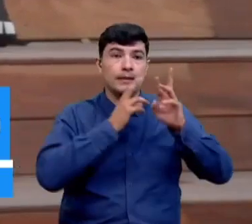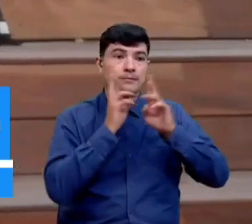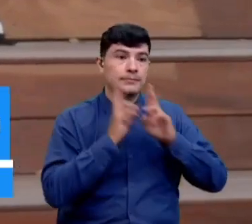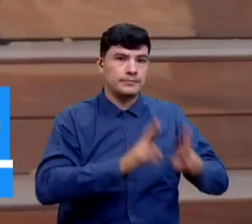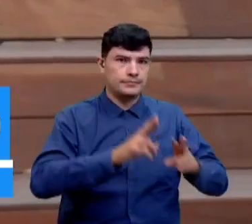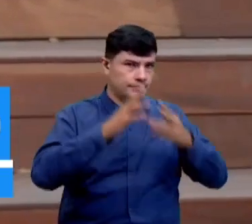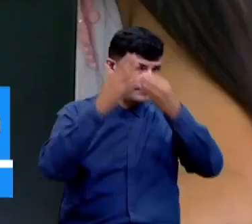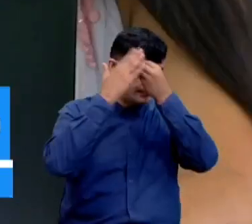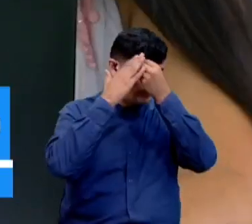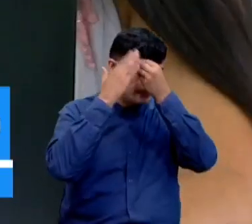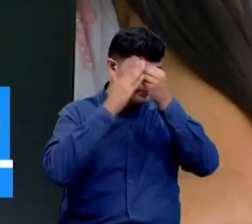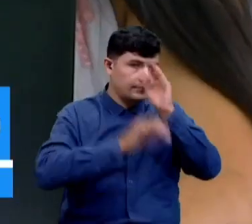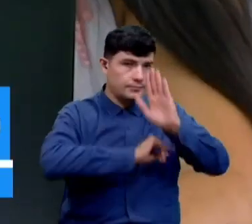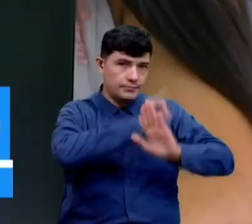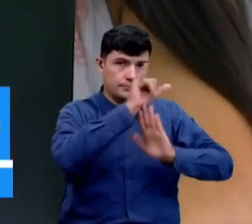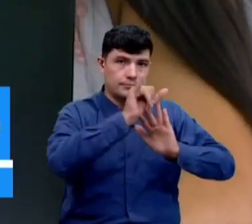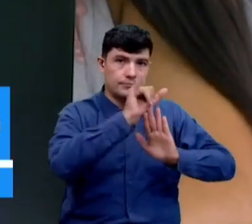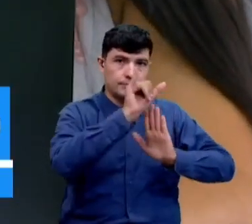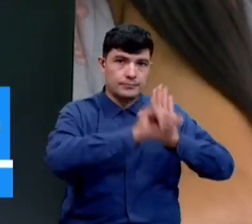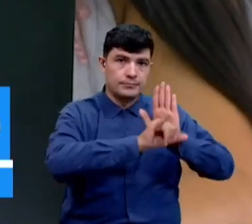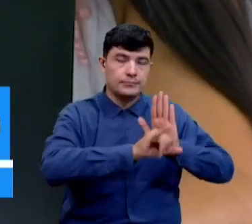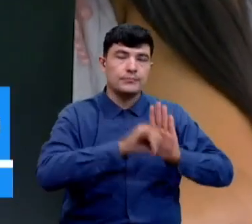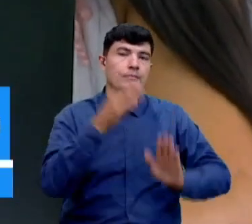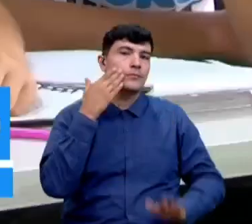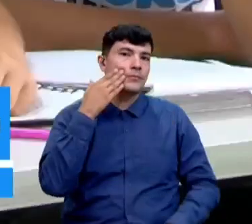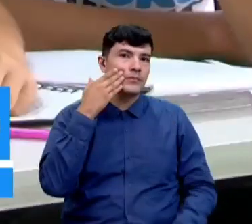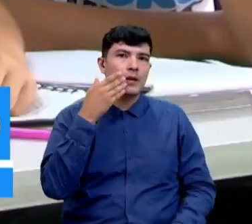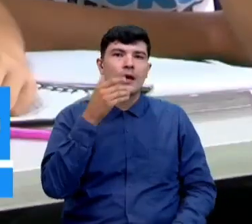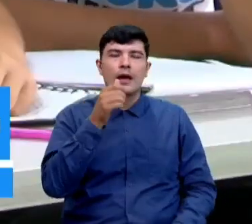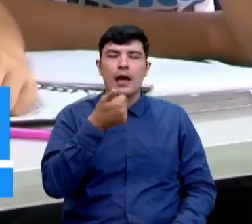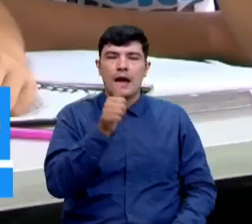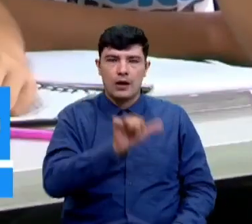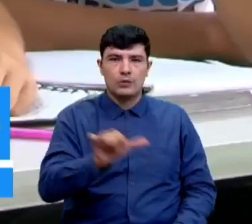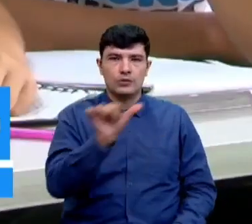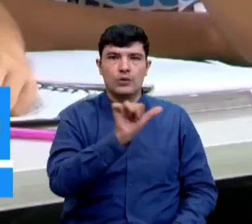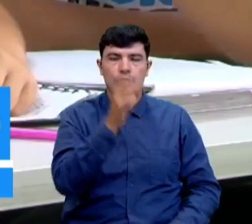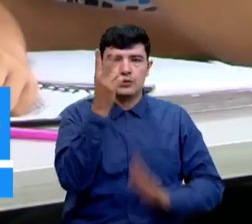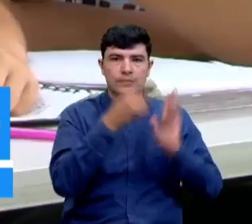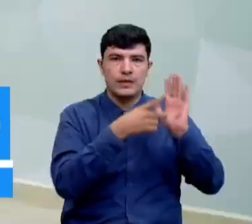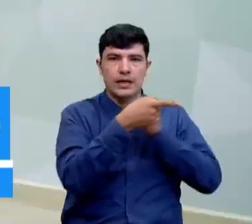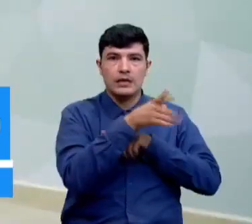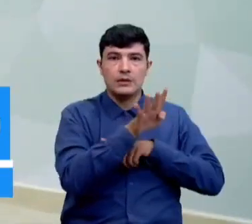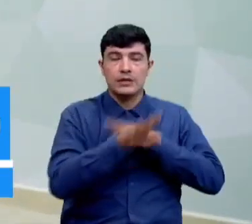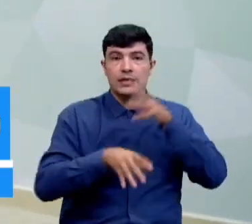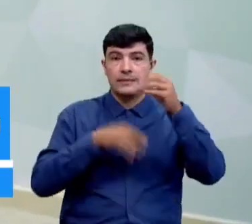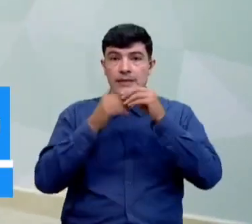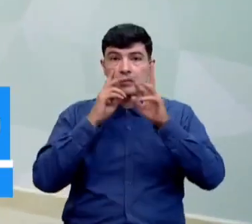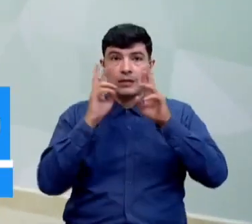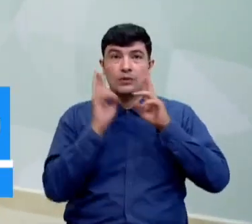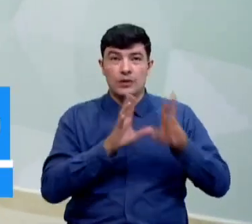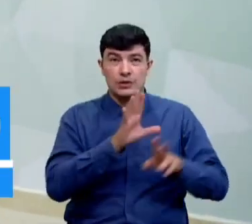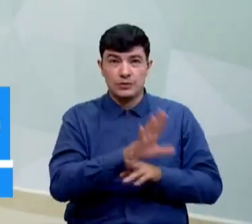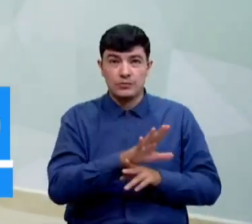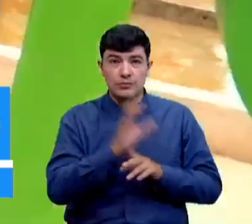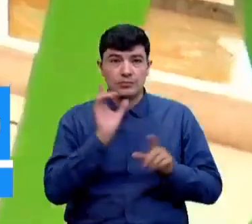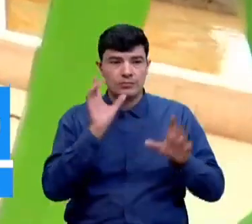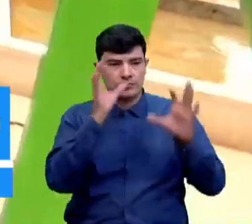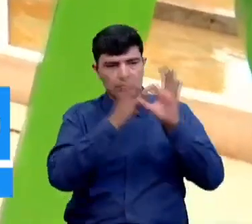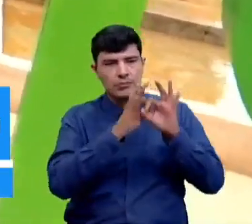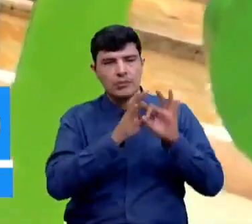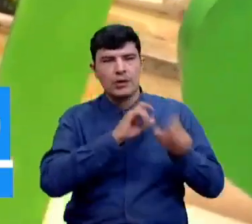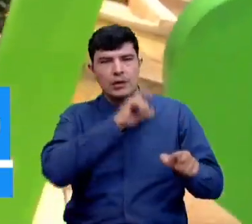de la educación media Saber 11 a partir de agosto de 2014 y acreditar estar inscrito a la herramienta de focalización